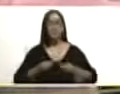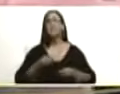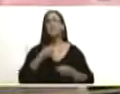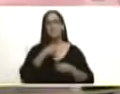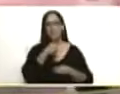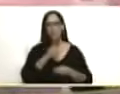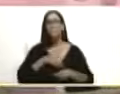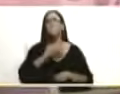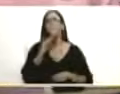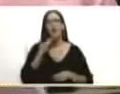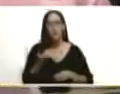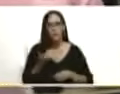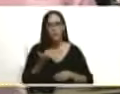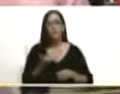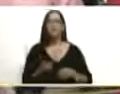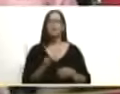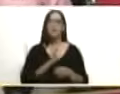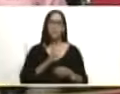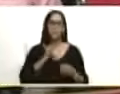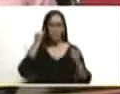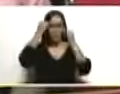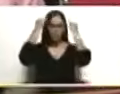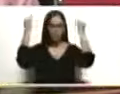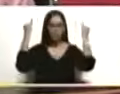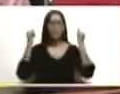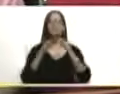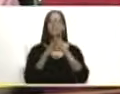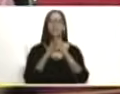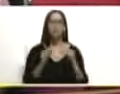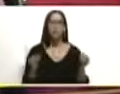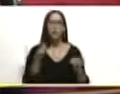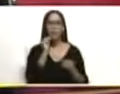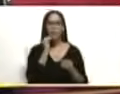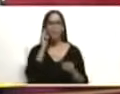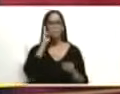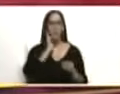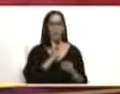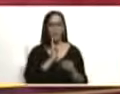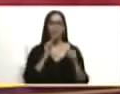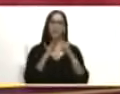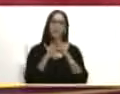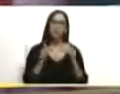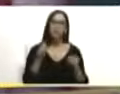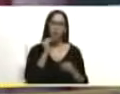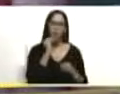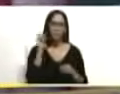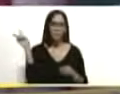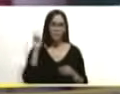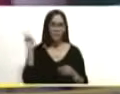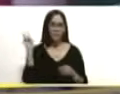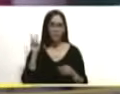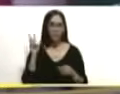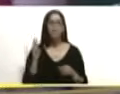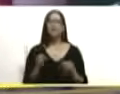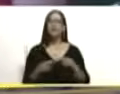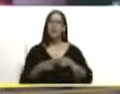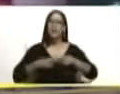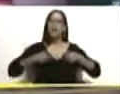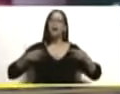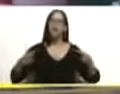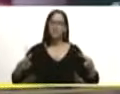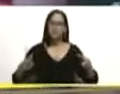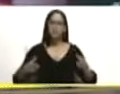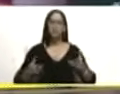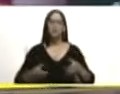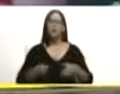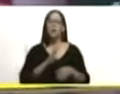transformar y para hacer que la creatividad de toda la juventud bolivariana, de toda la juventud venezolana que ha crecido al